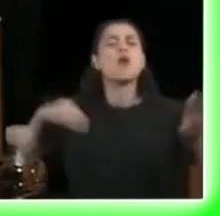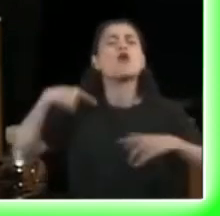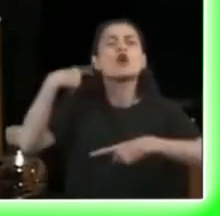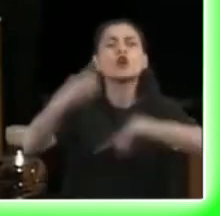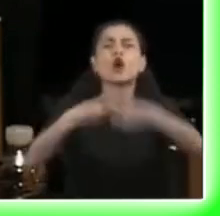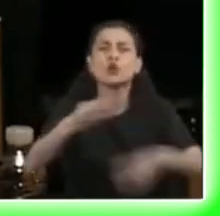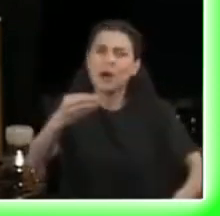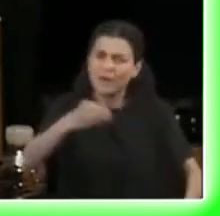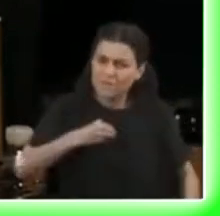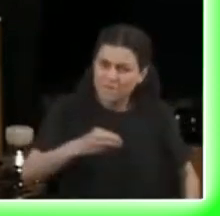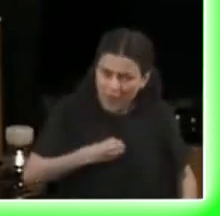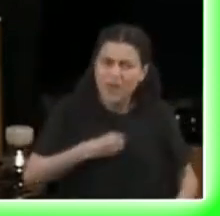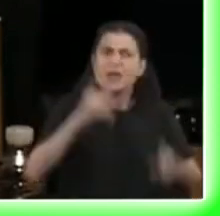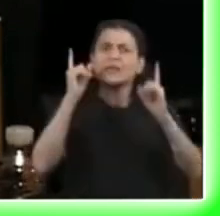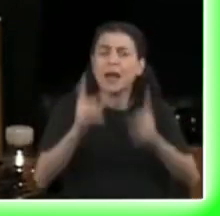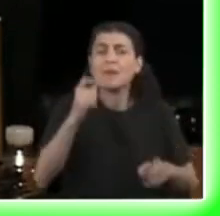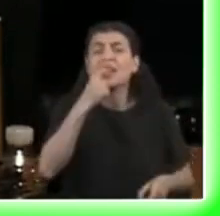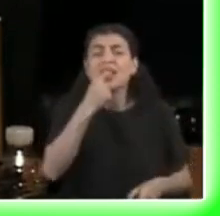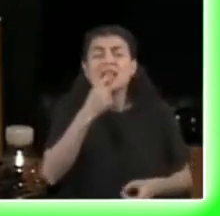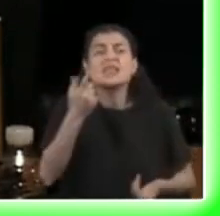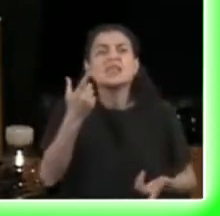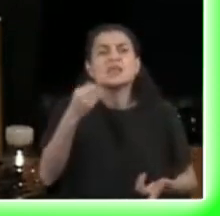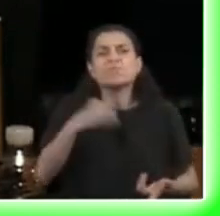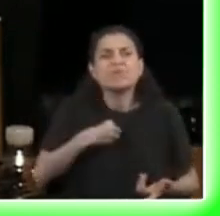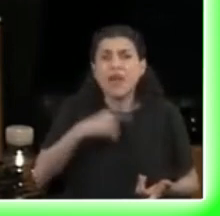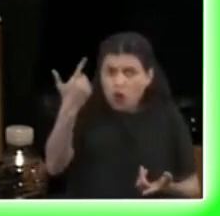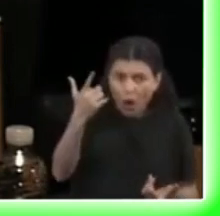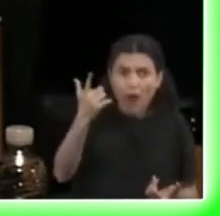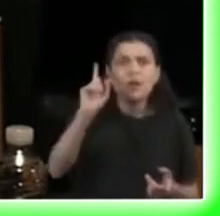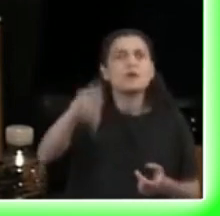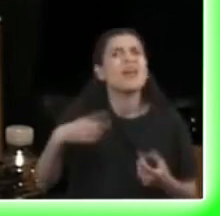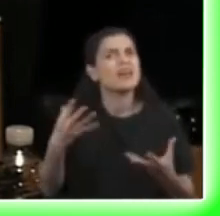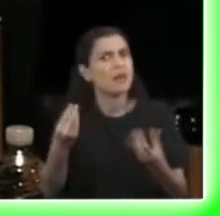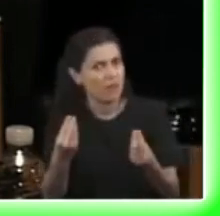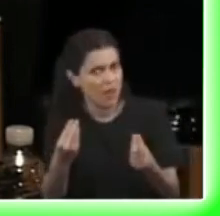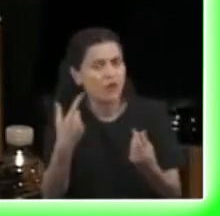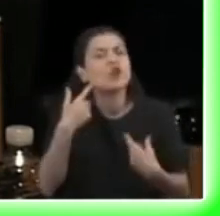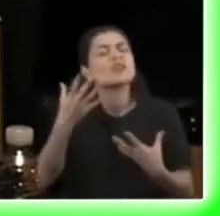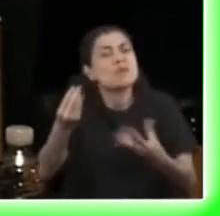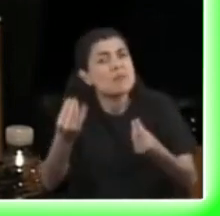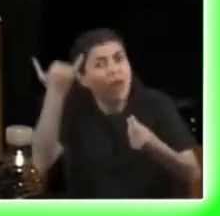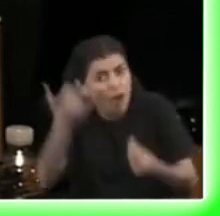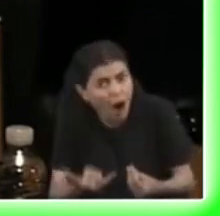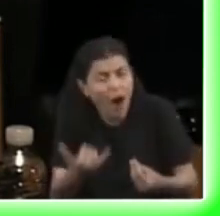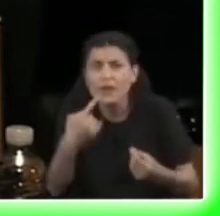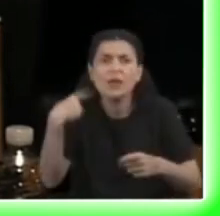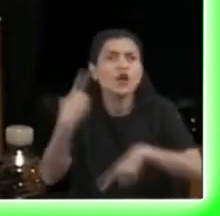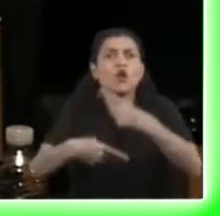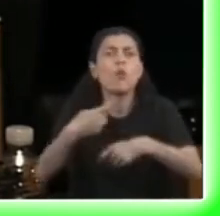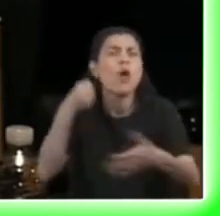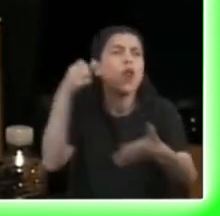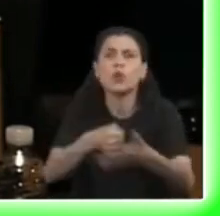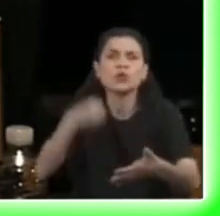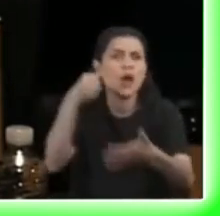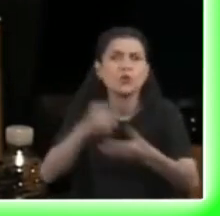que carece de fe tendrá miedo, y quien tiene miedo nunca podrá estar a la altura de lo que la lucha demanda. Nadie puede luchar